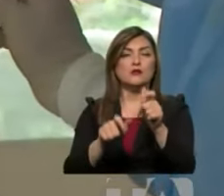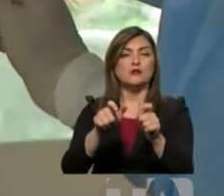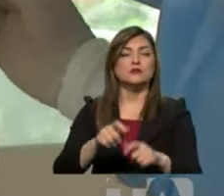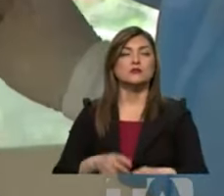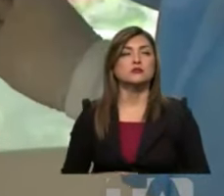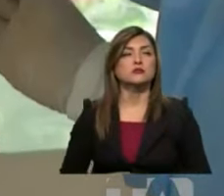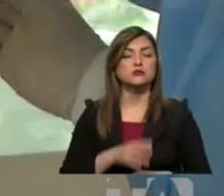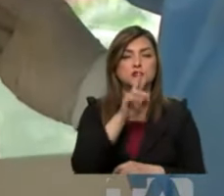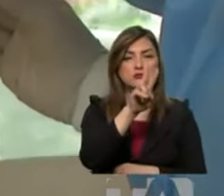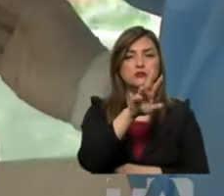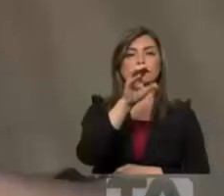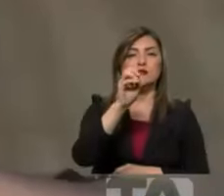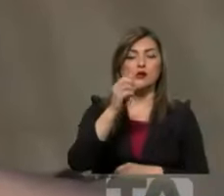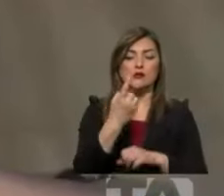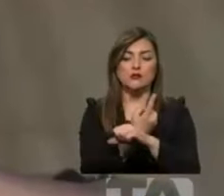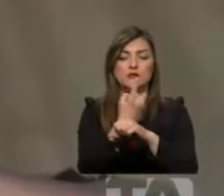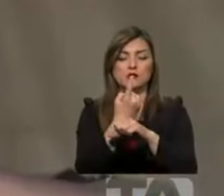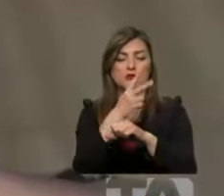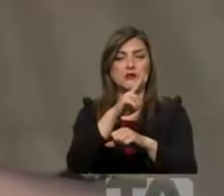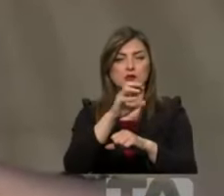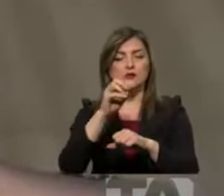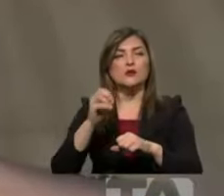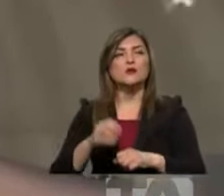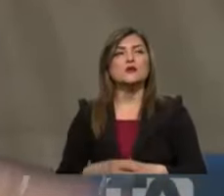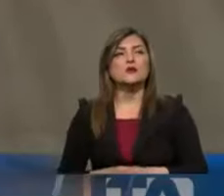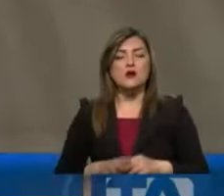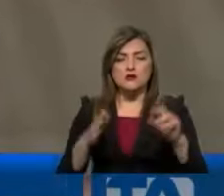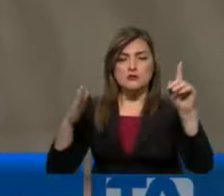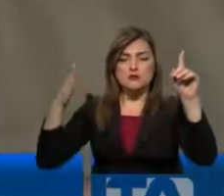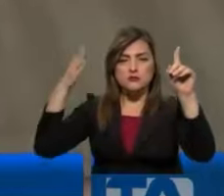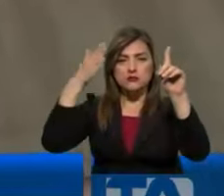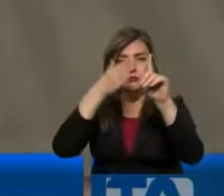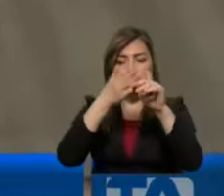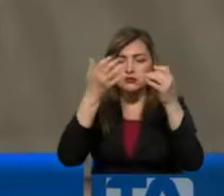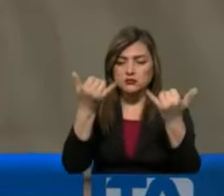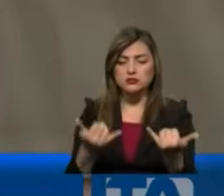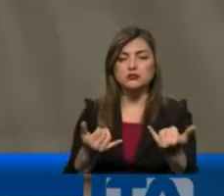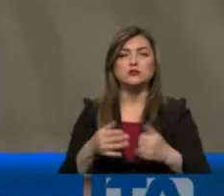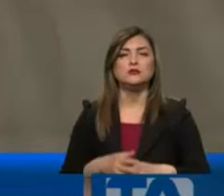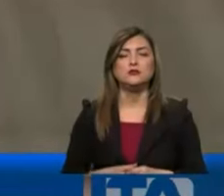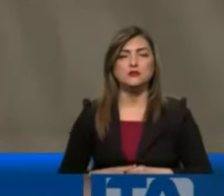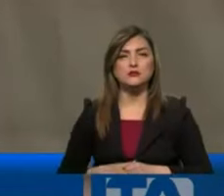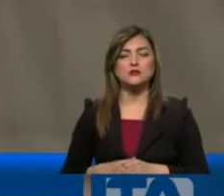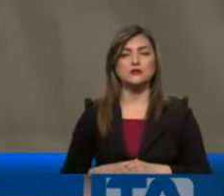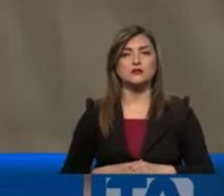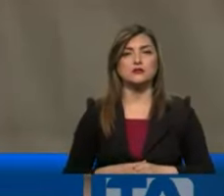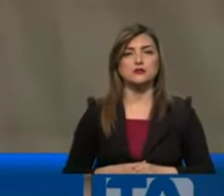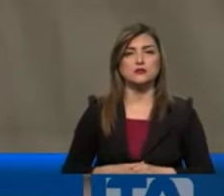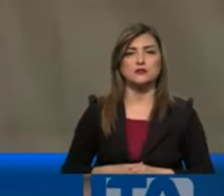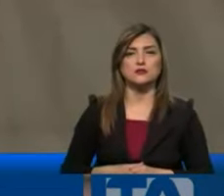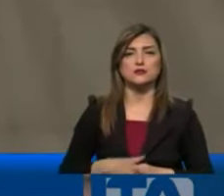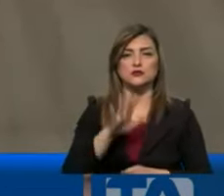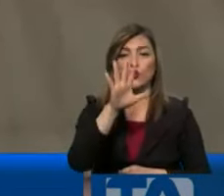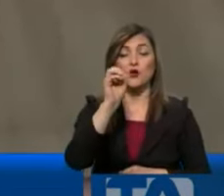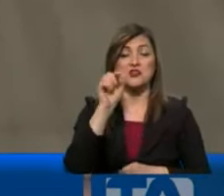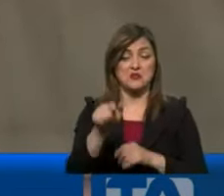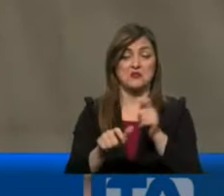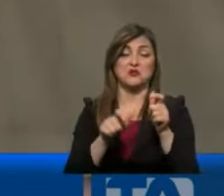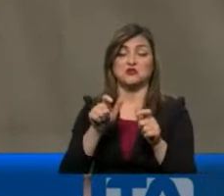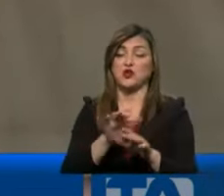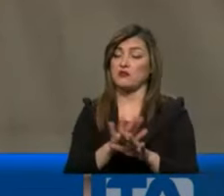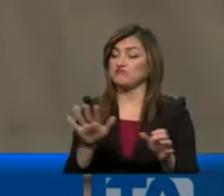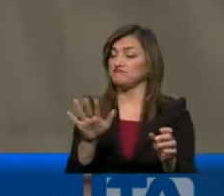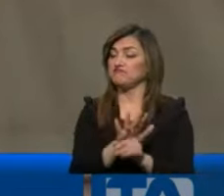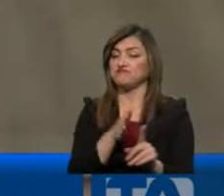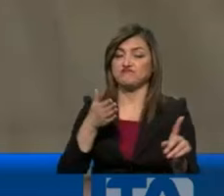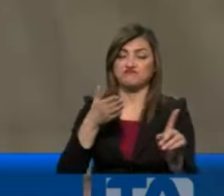personas, 200 por hora. Vamos a llegar justamente a la meta nuestra el día de hoy, que era básicamente llegar a 50.000 personas,